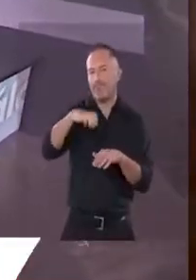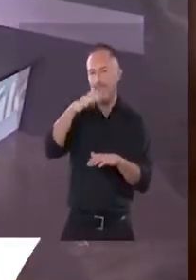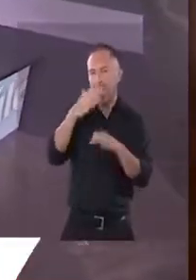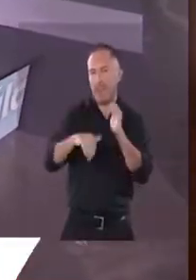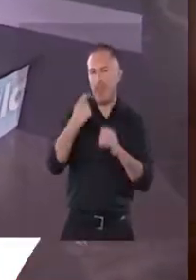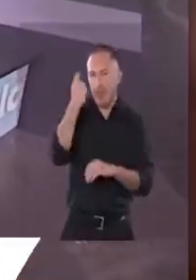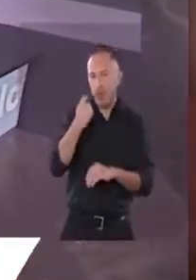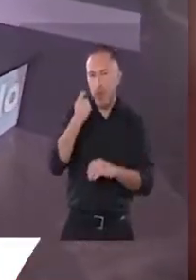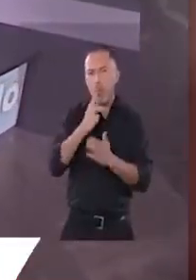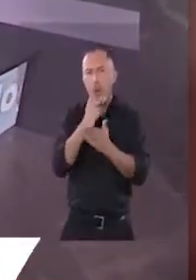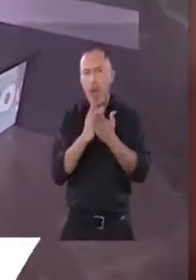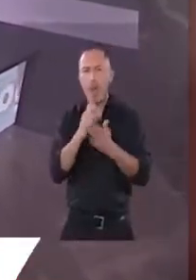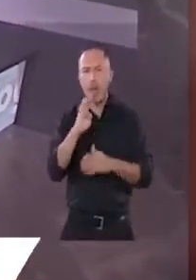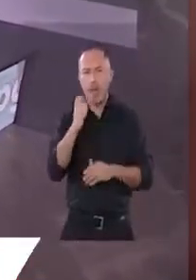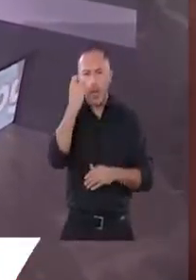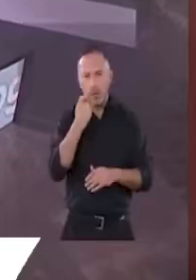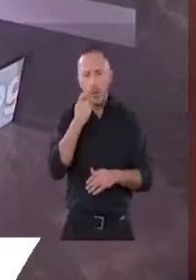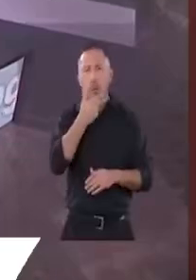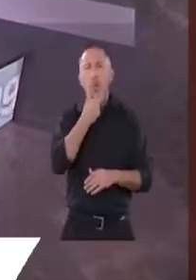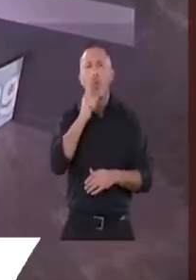veremos cómo